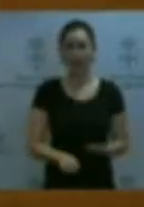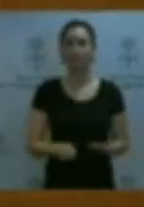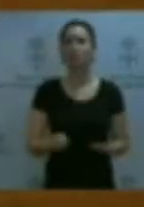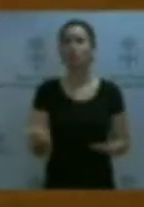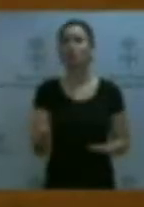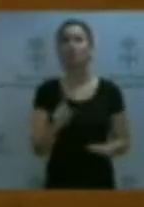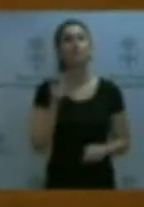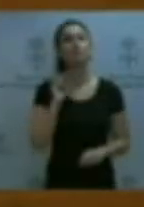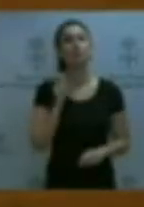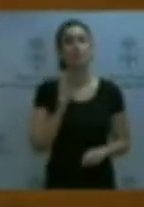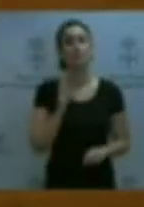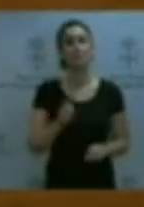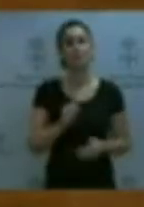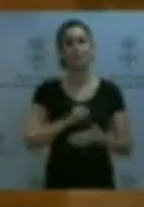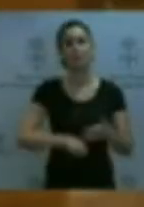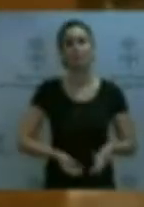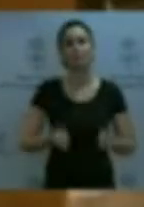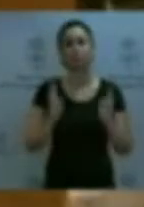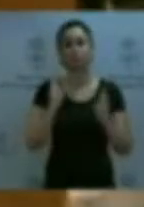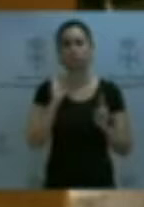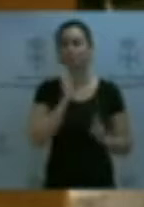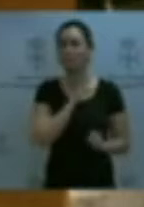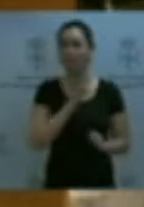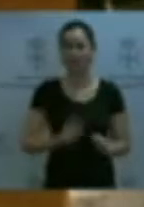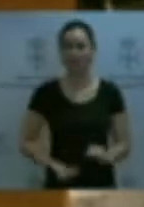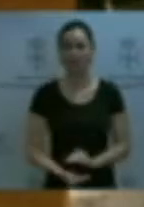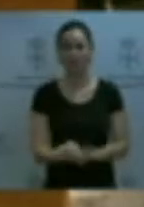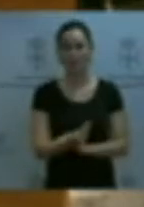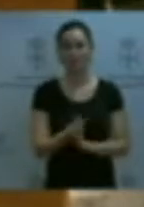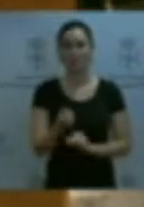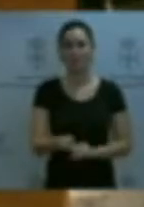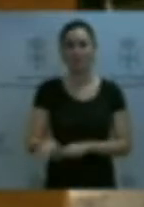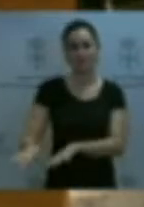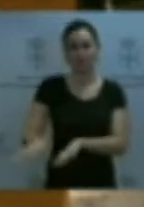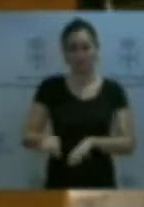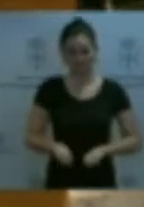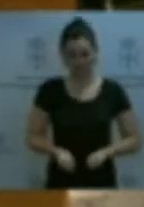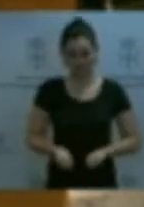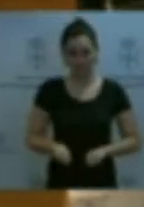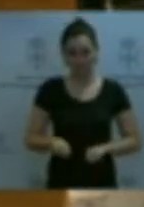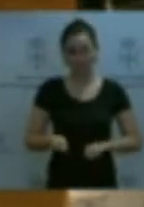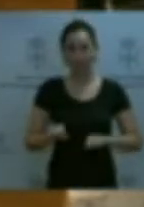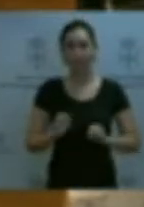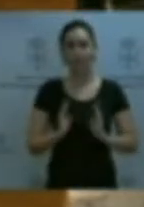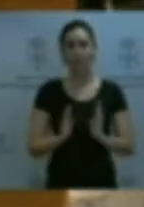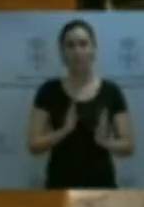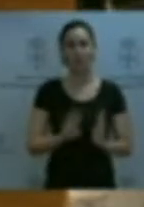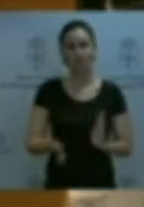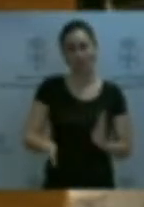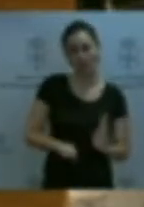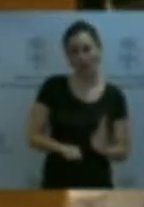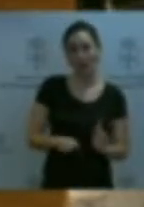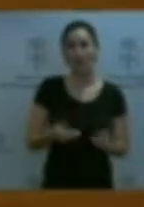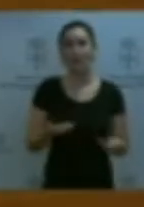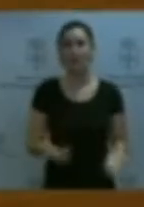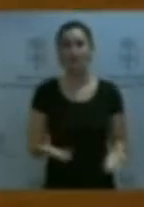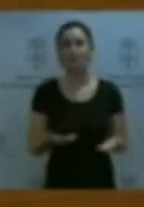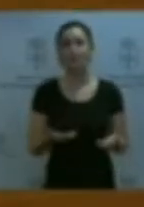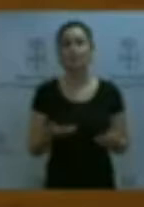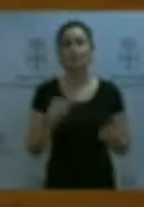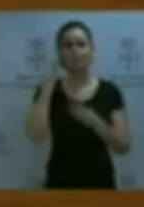los permisos de adopción y acogimiento, nos parece que otros discursos que se tienen y que está muy bien